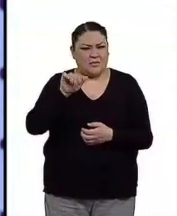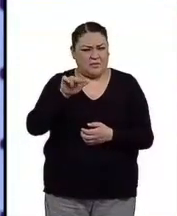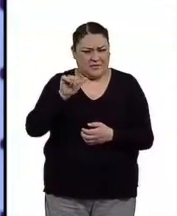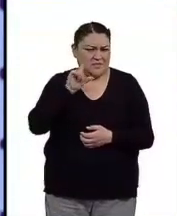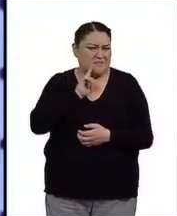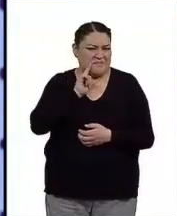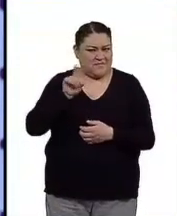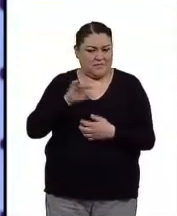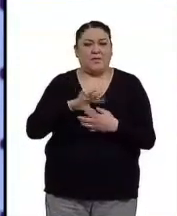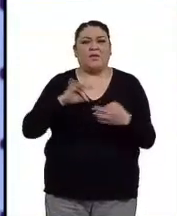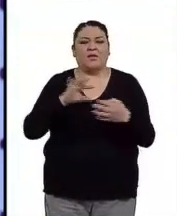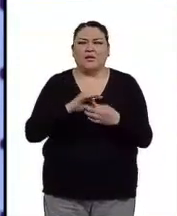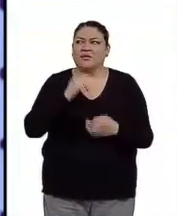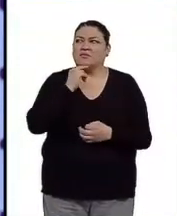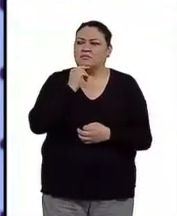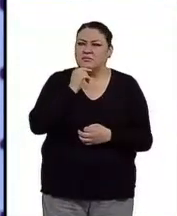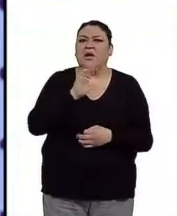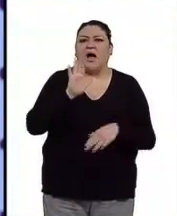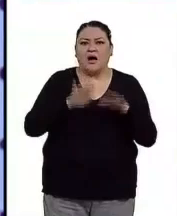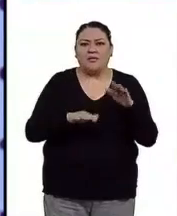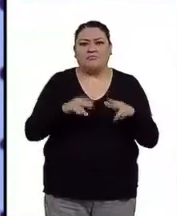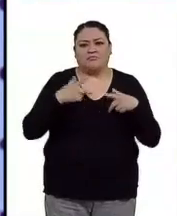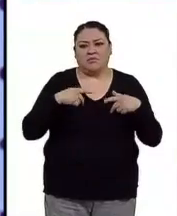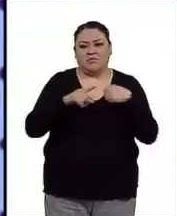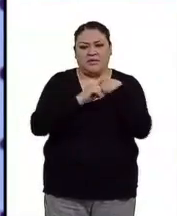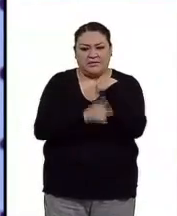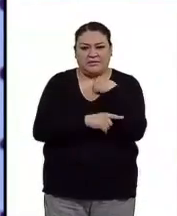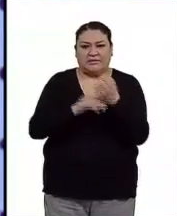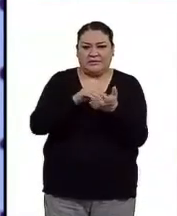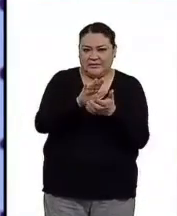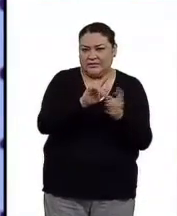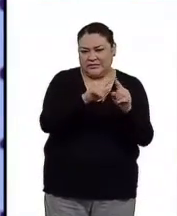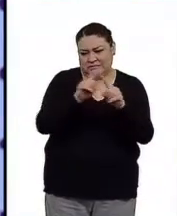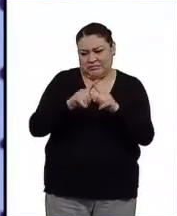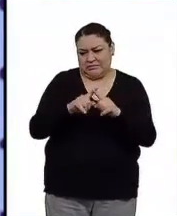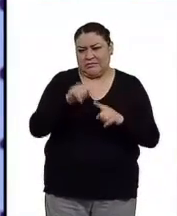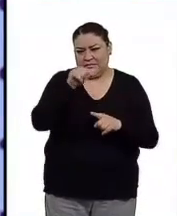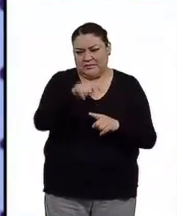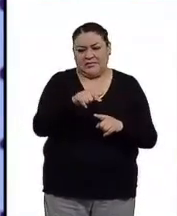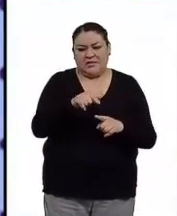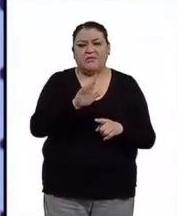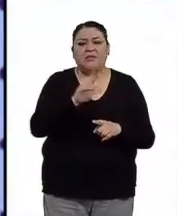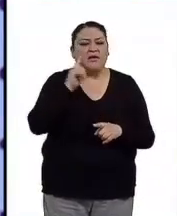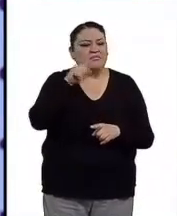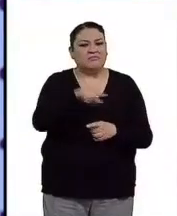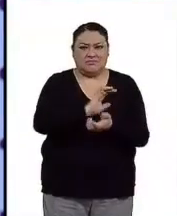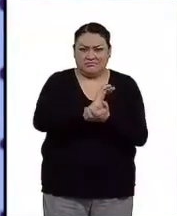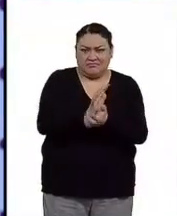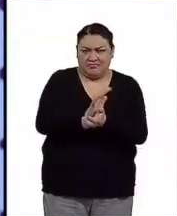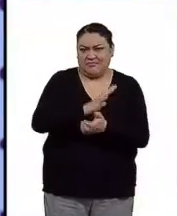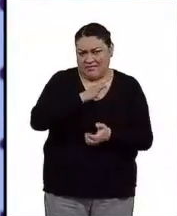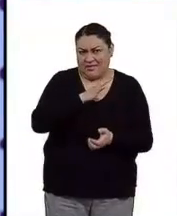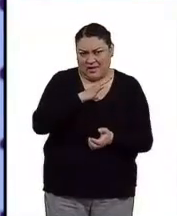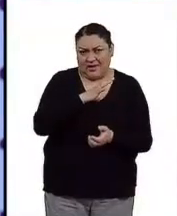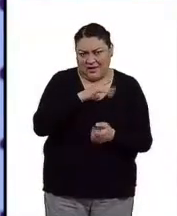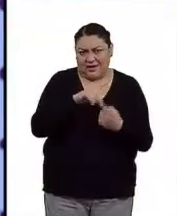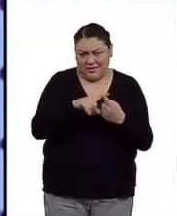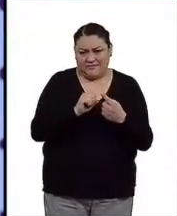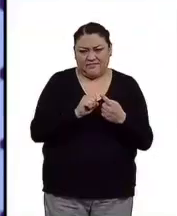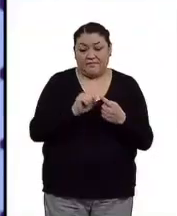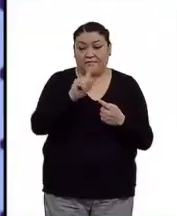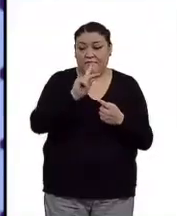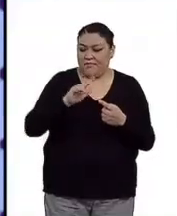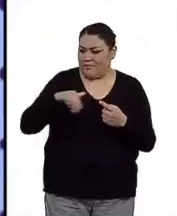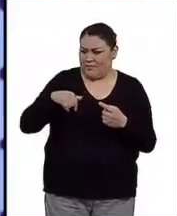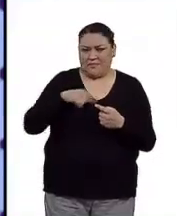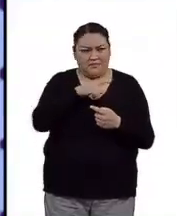importante, que por lo general entendemos un despido injustificado por motivo de embarazo como una práctica discriminatoria, pero también de lo que han